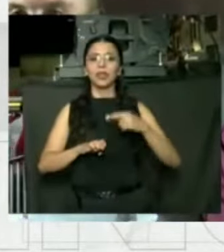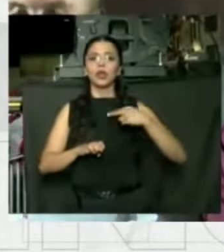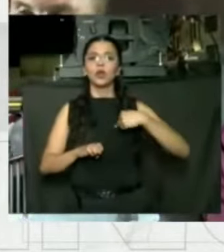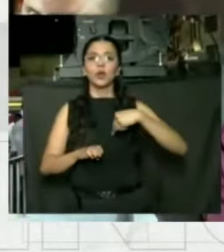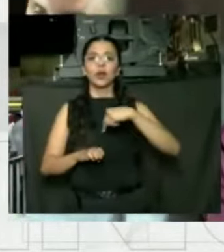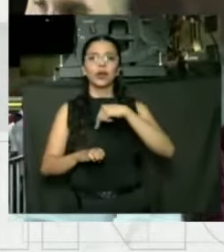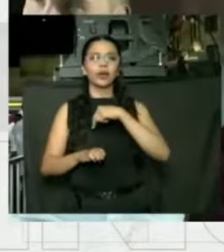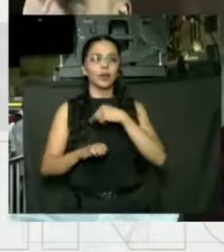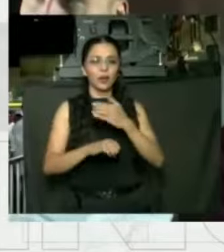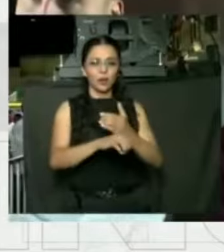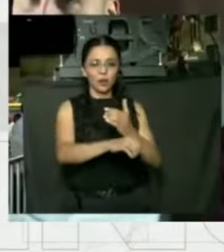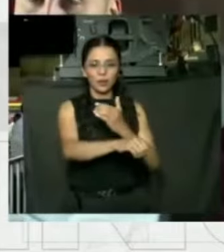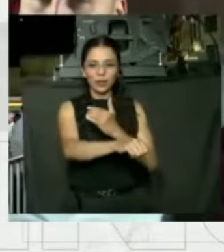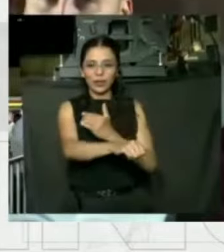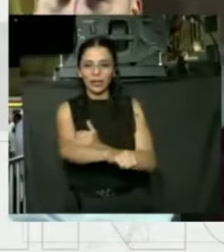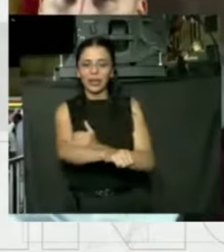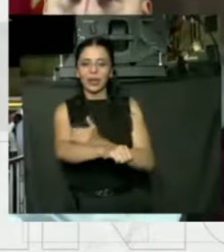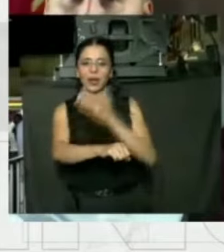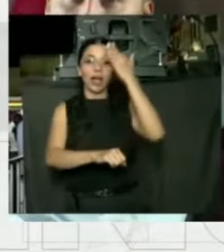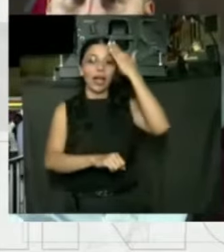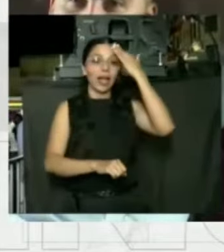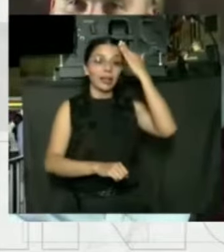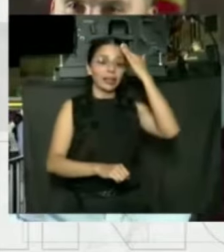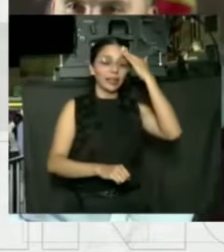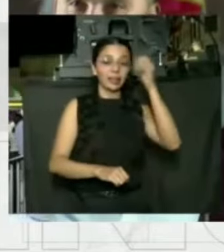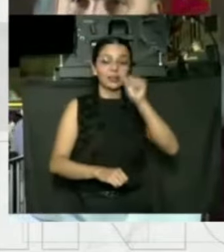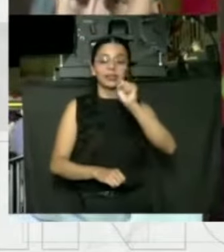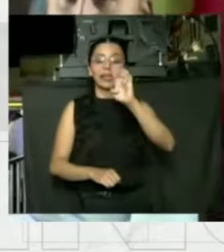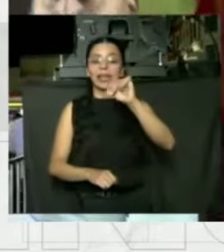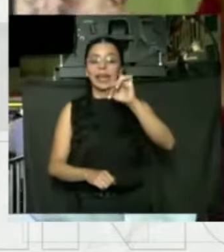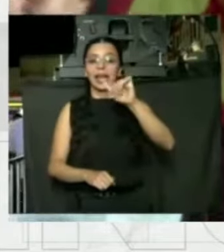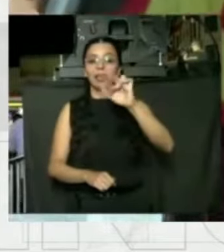Nuestros compañeros candidatos a senadores